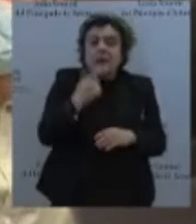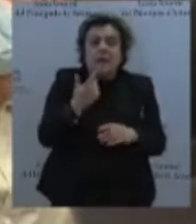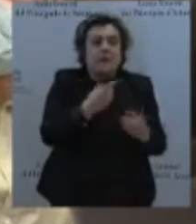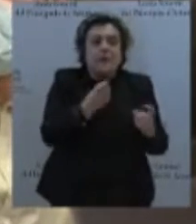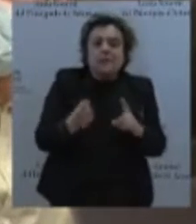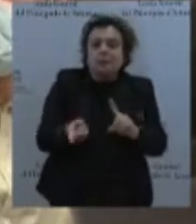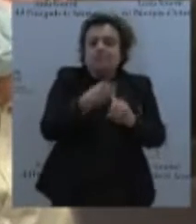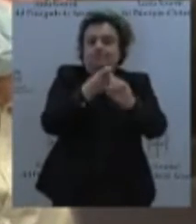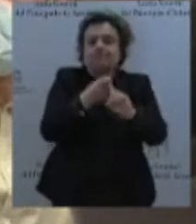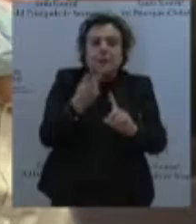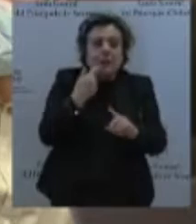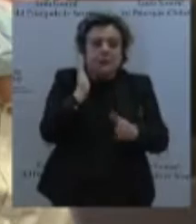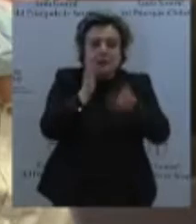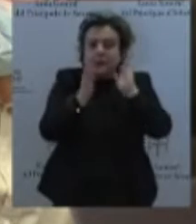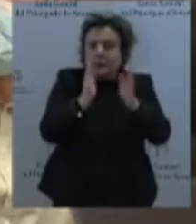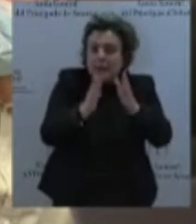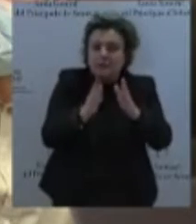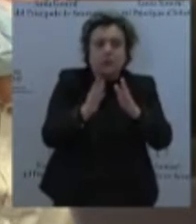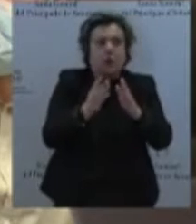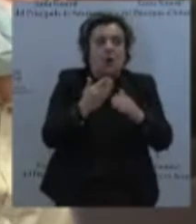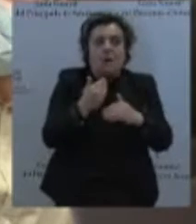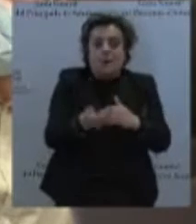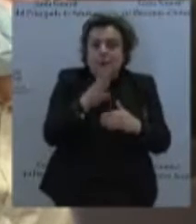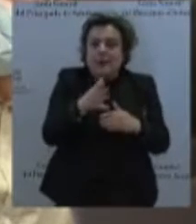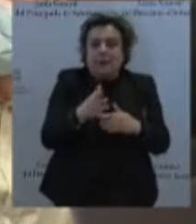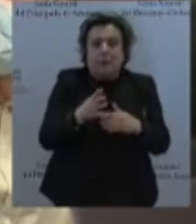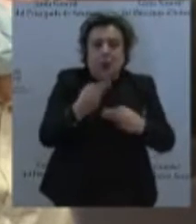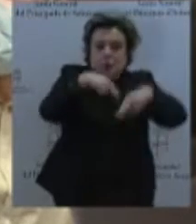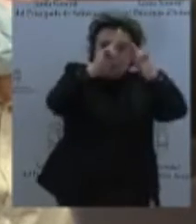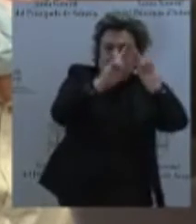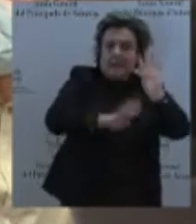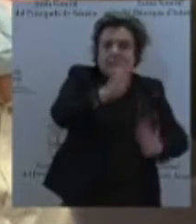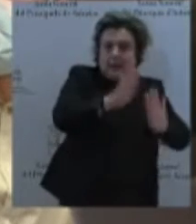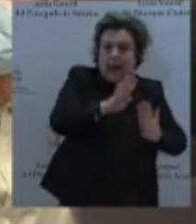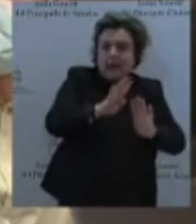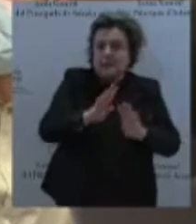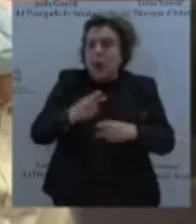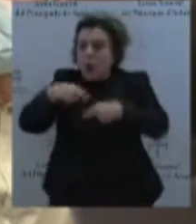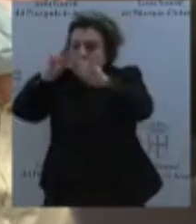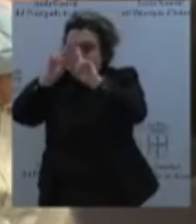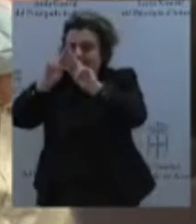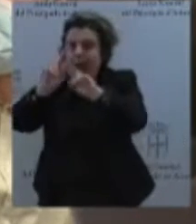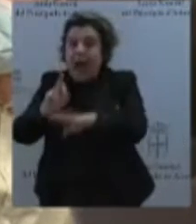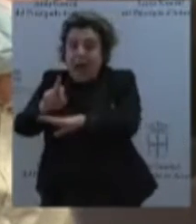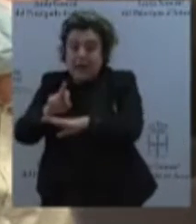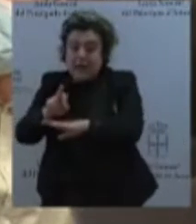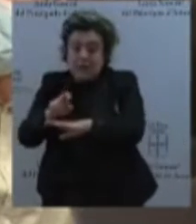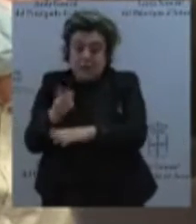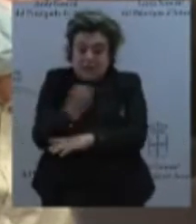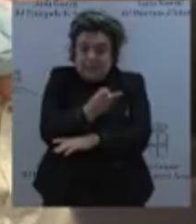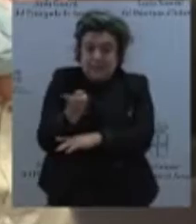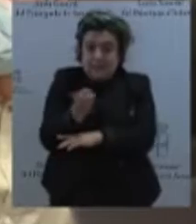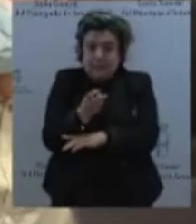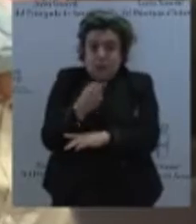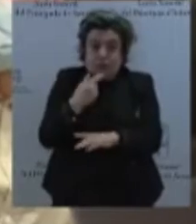los hospitales de Cangas de Narcea y Arriondas se ven privados de referentes en la formación continuada y en la docencia en torno a las patologías